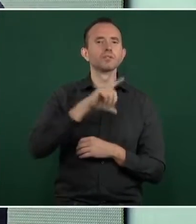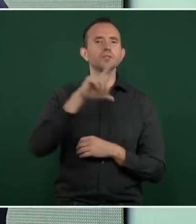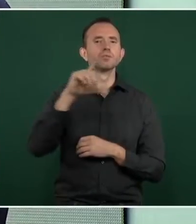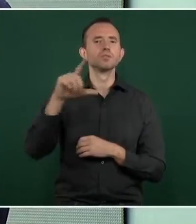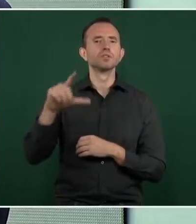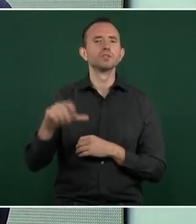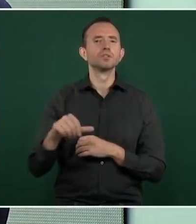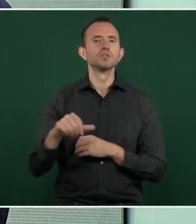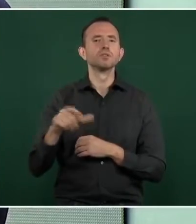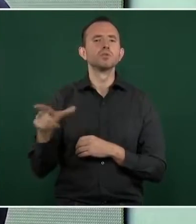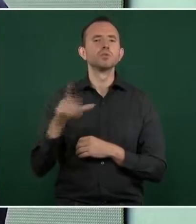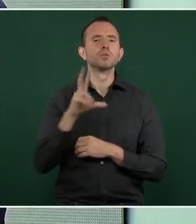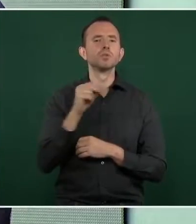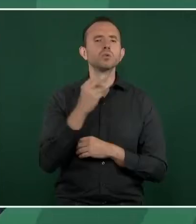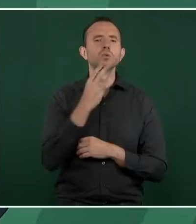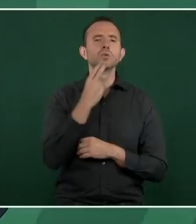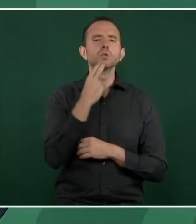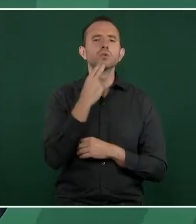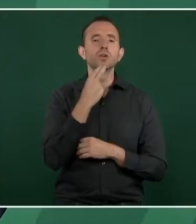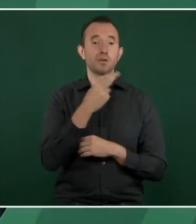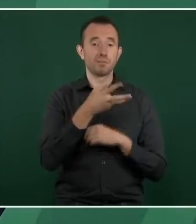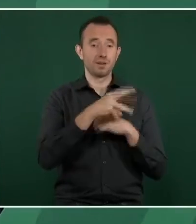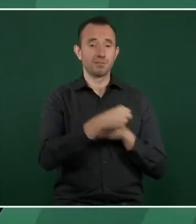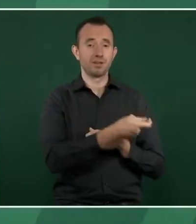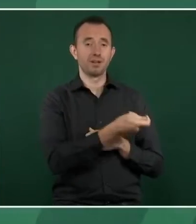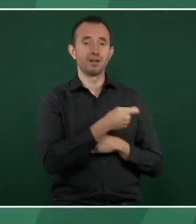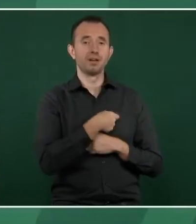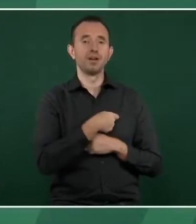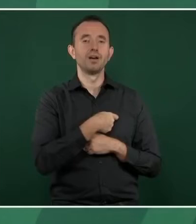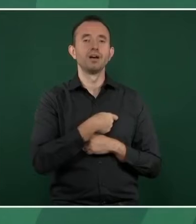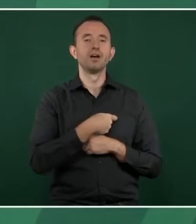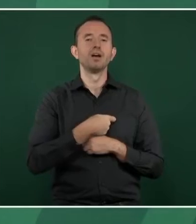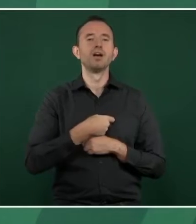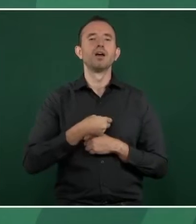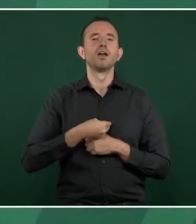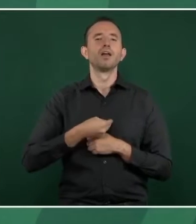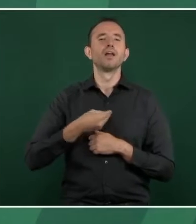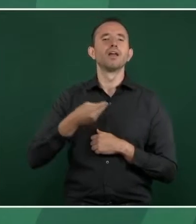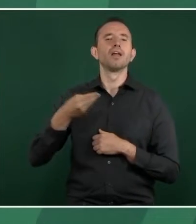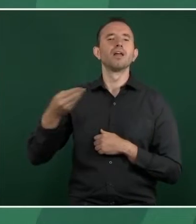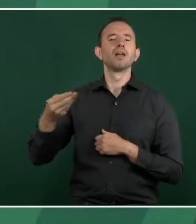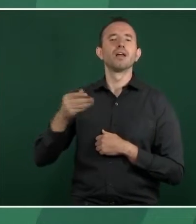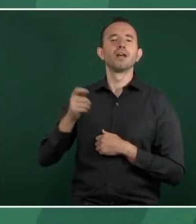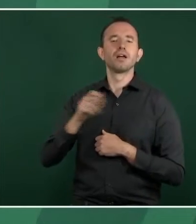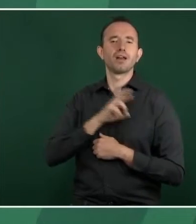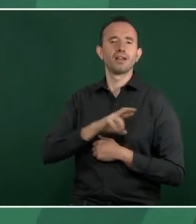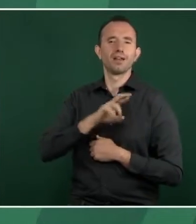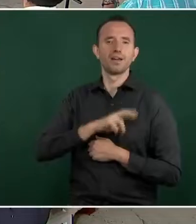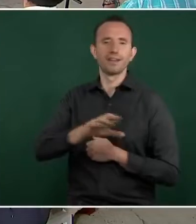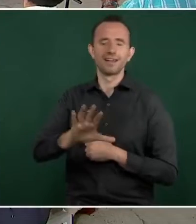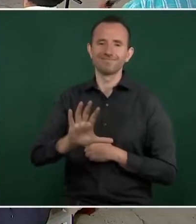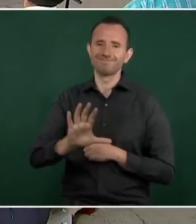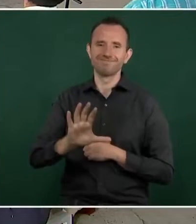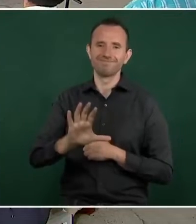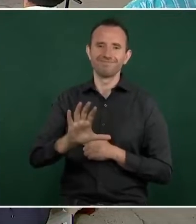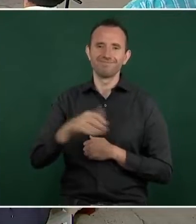ellos, sino los renten. Coincido con usted. Estamos